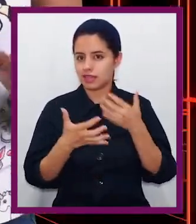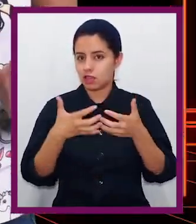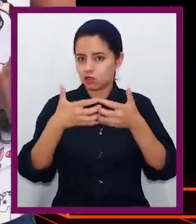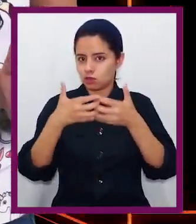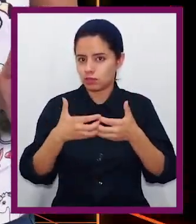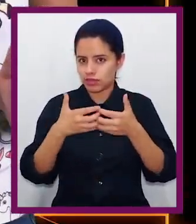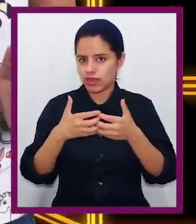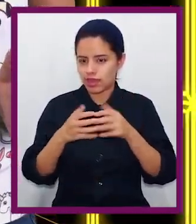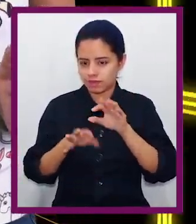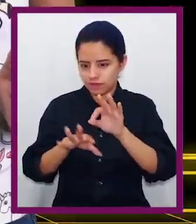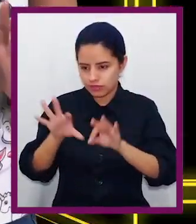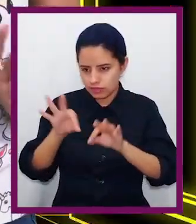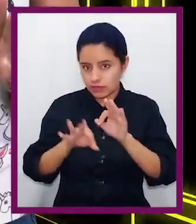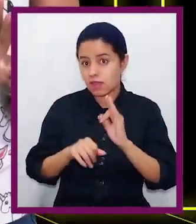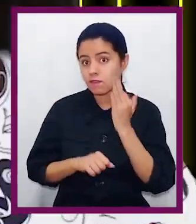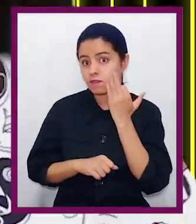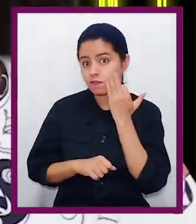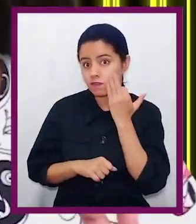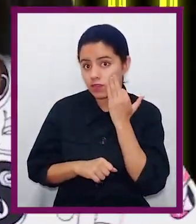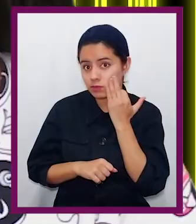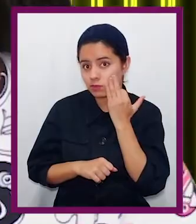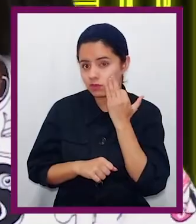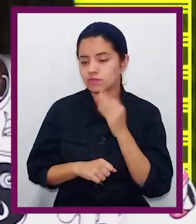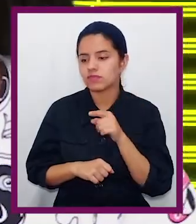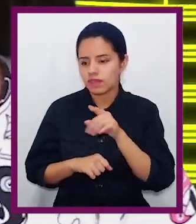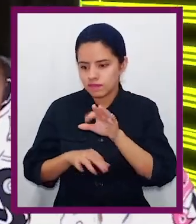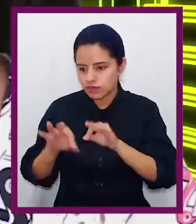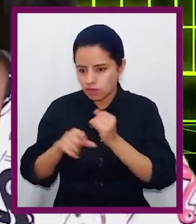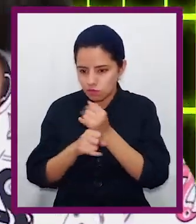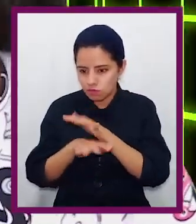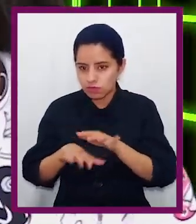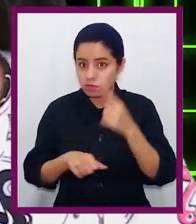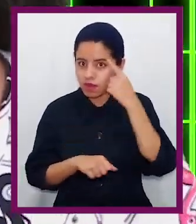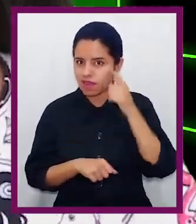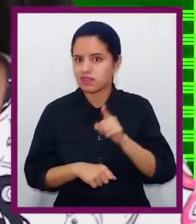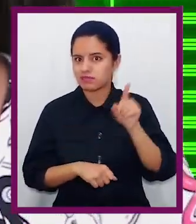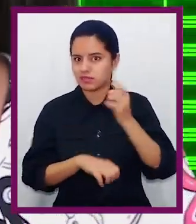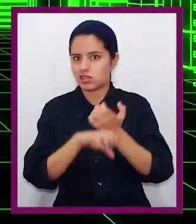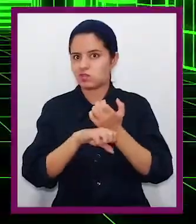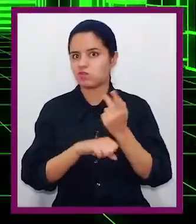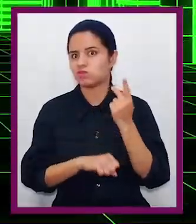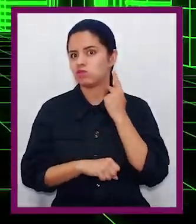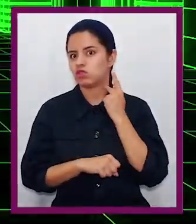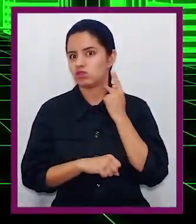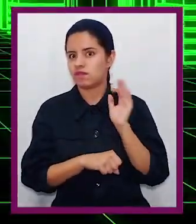compañía recopiló datos de usuarios del Face para beneficiar a un político en Estados Unidos.